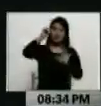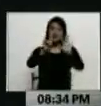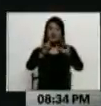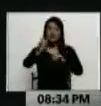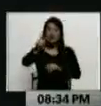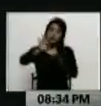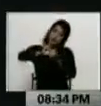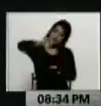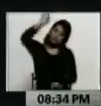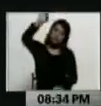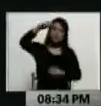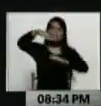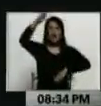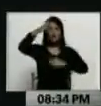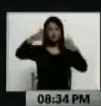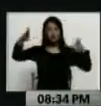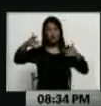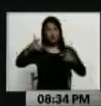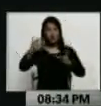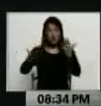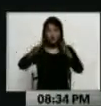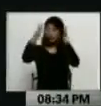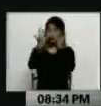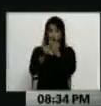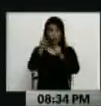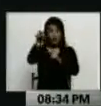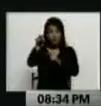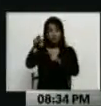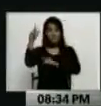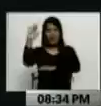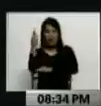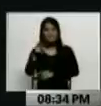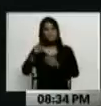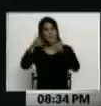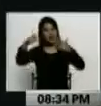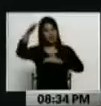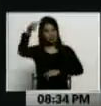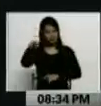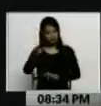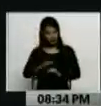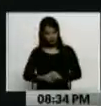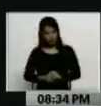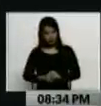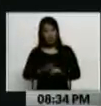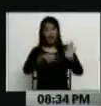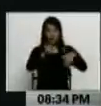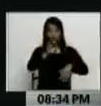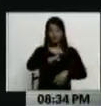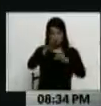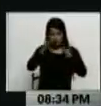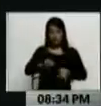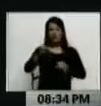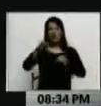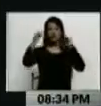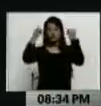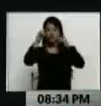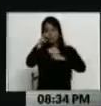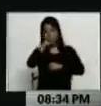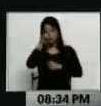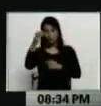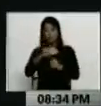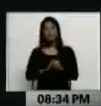monumento Mariano más grande de Venezuela y el mundo el 14 de enero se celebra el Día de la divina Por cierto el dirigente político de la